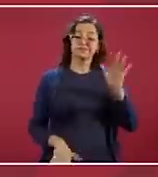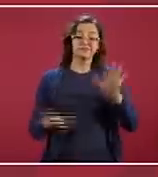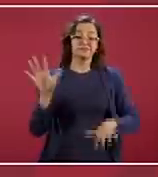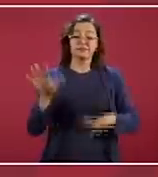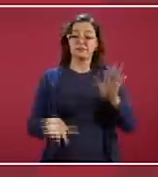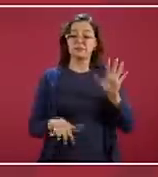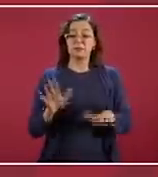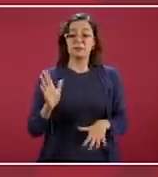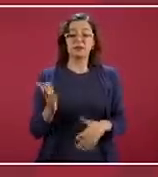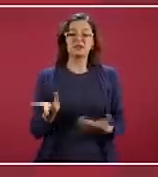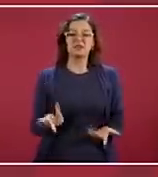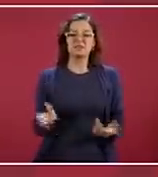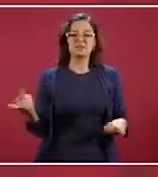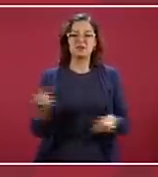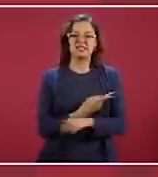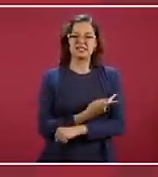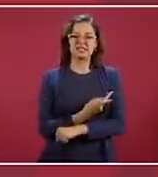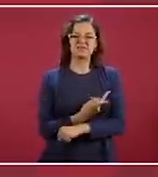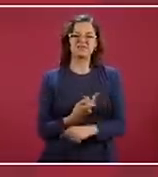cae en la abyección.